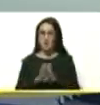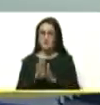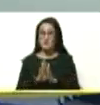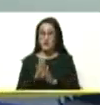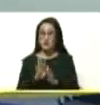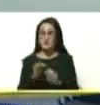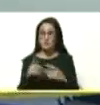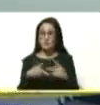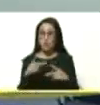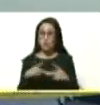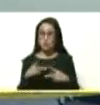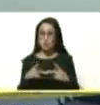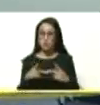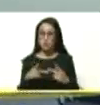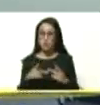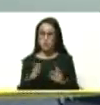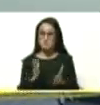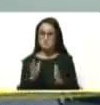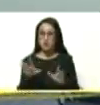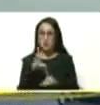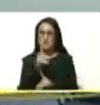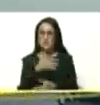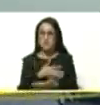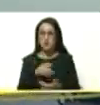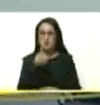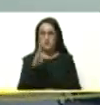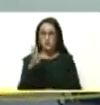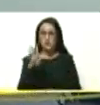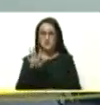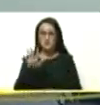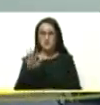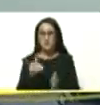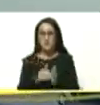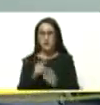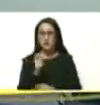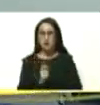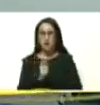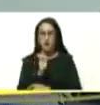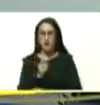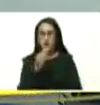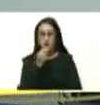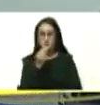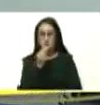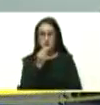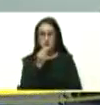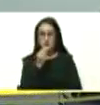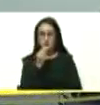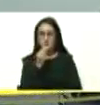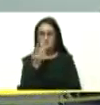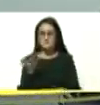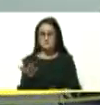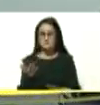de producción está en el orden de 11.145.000 toneladas de alimentos, presidente, de las